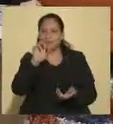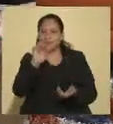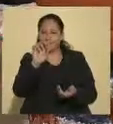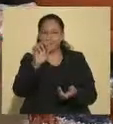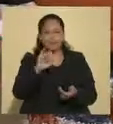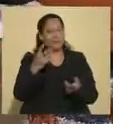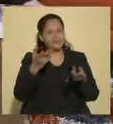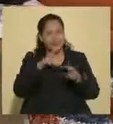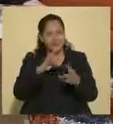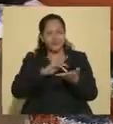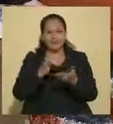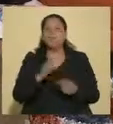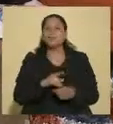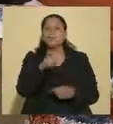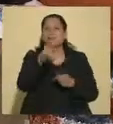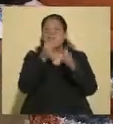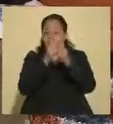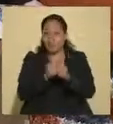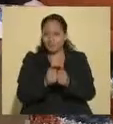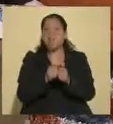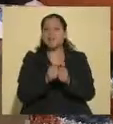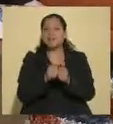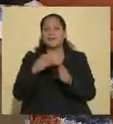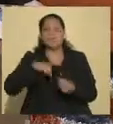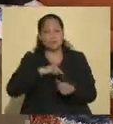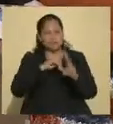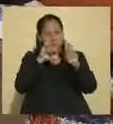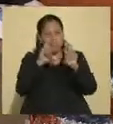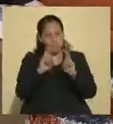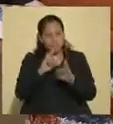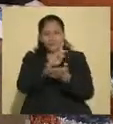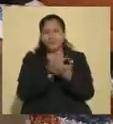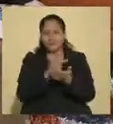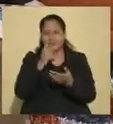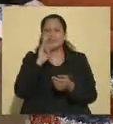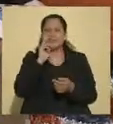contrario. no se muevan de sus lugares, tenemos un programón. ¿Quieres saber qué sigue? Con Oret.